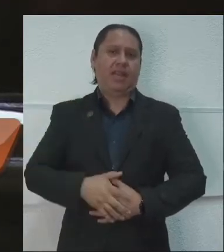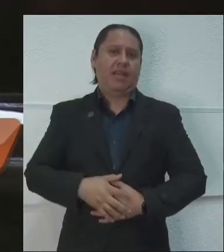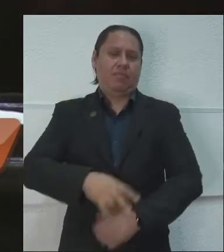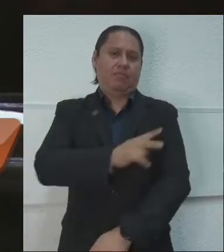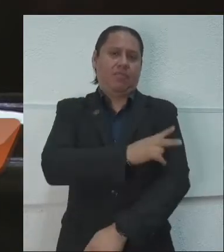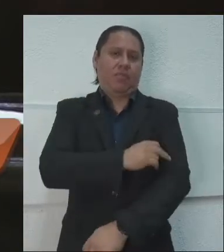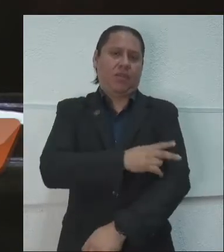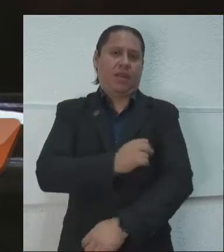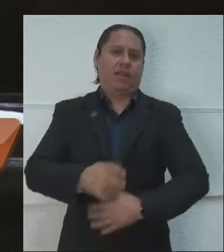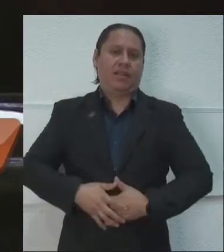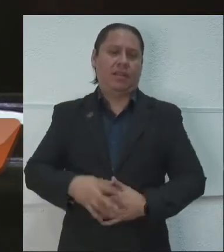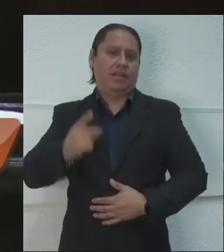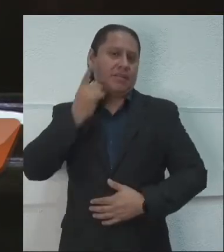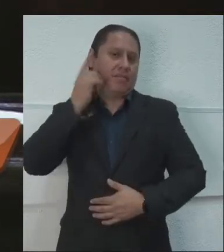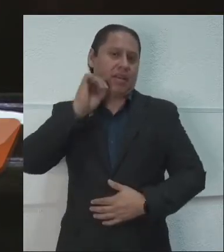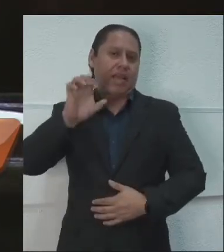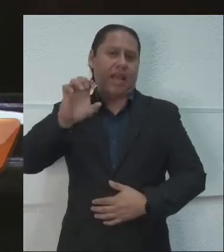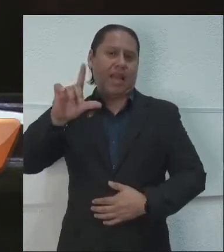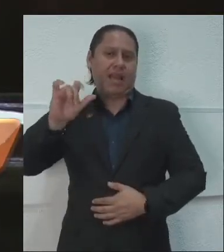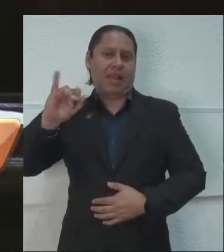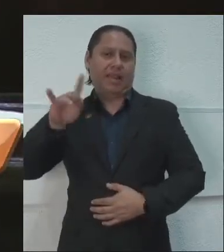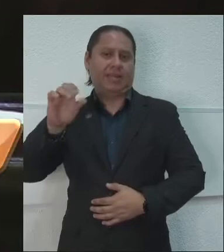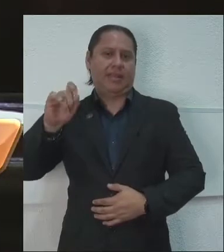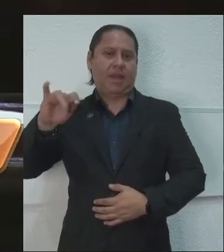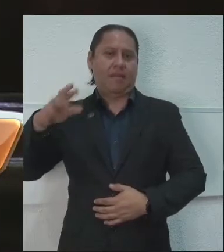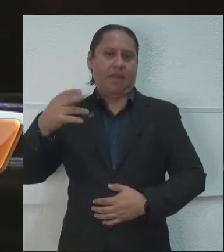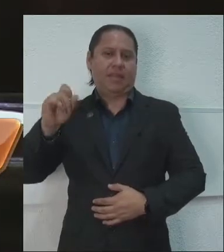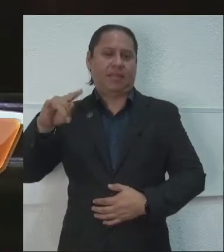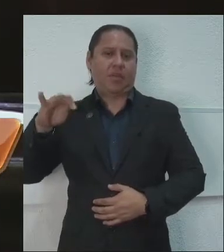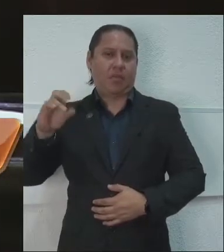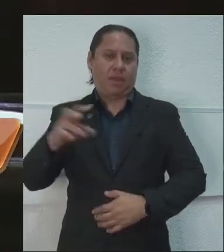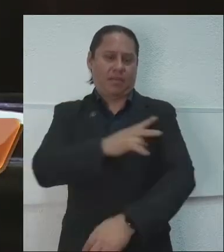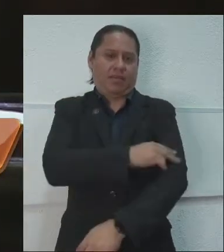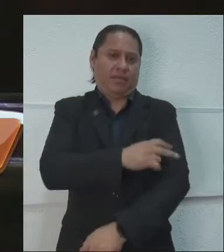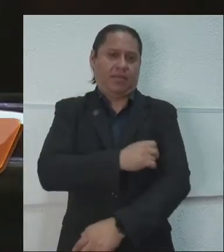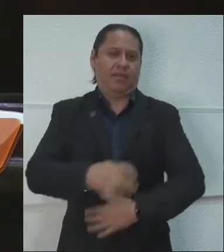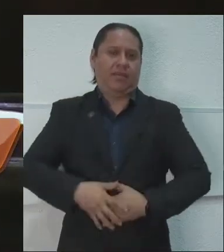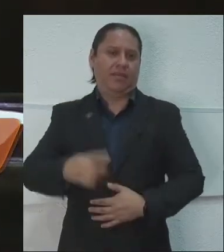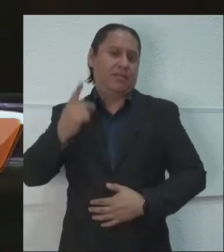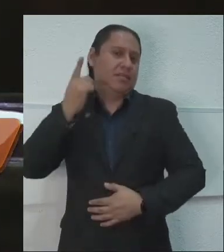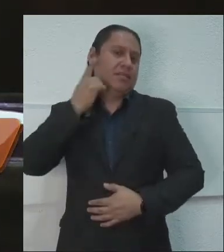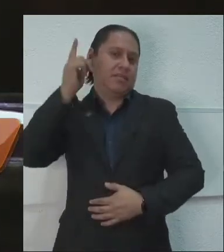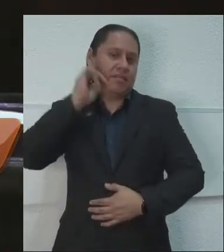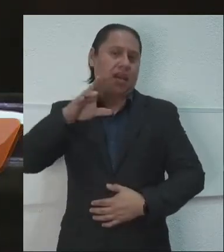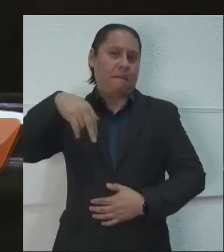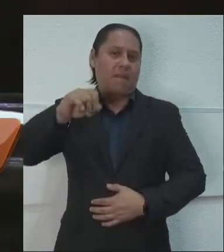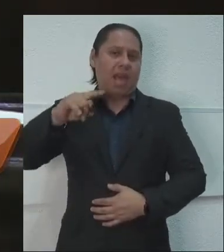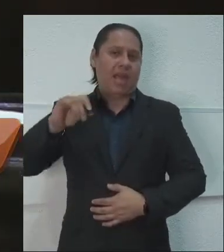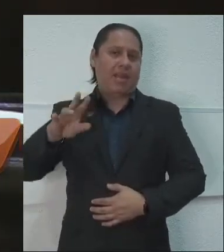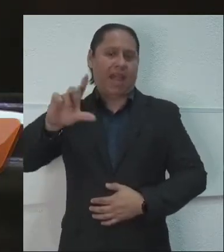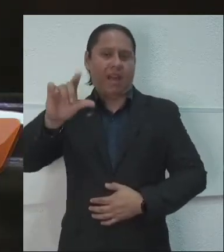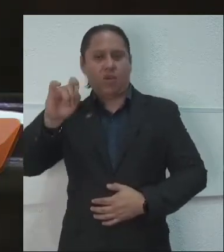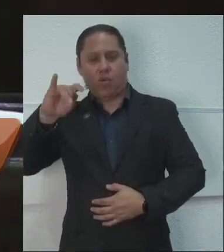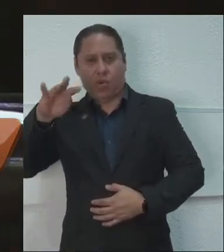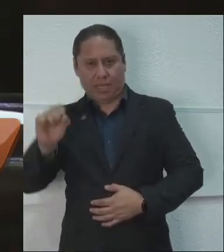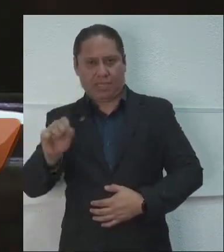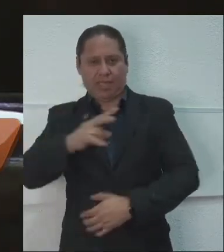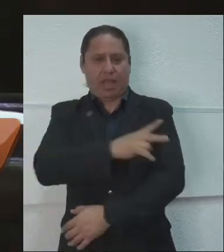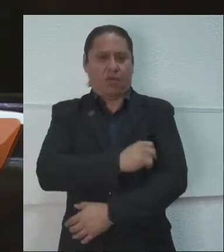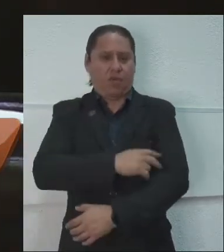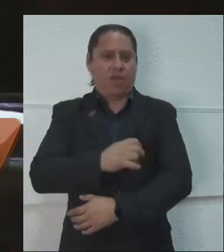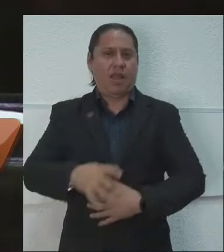vocal, diputada Elizabeth Escobedo Morales, vocal, diputada María Luisa López Sánchez,